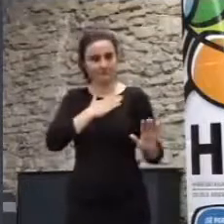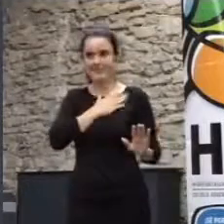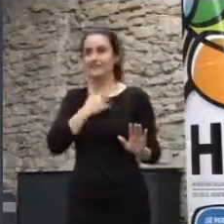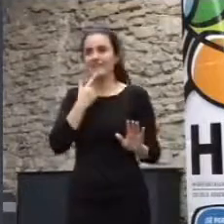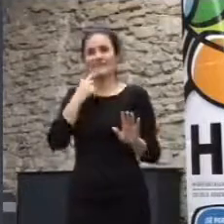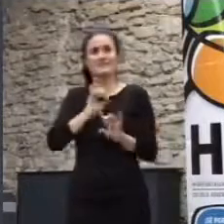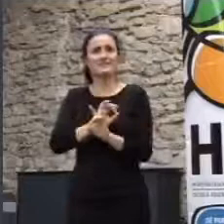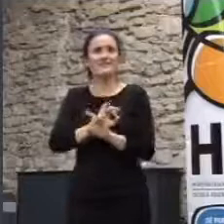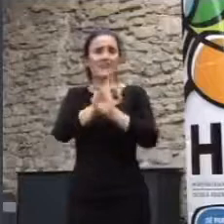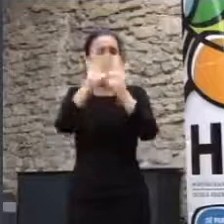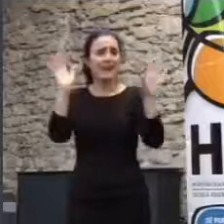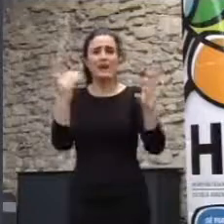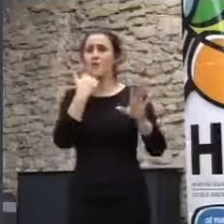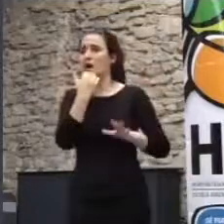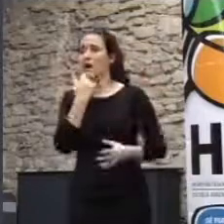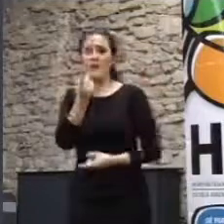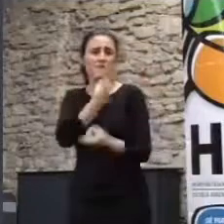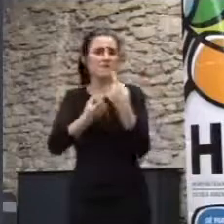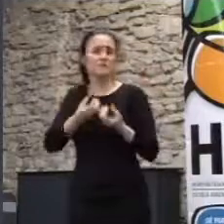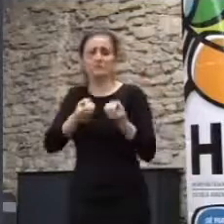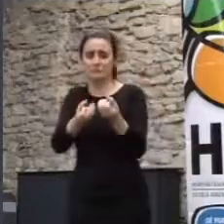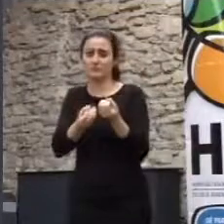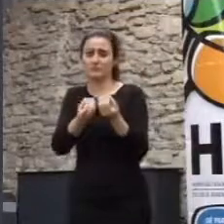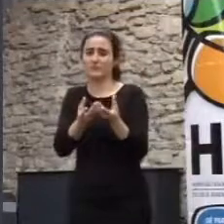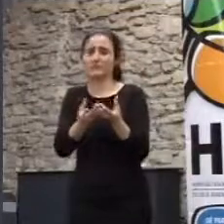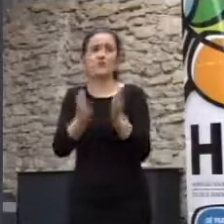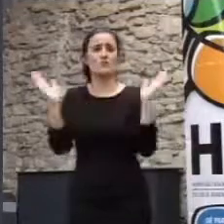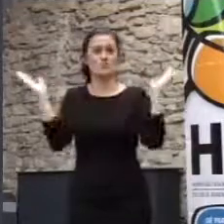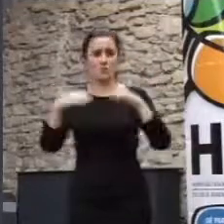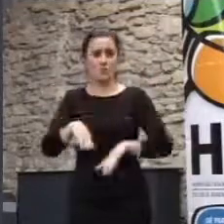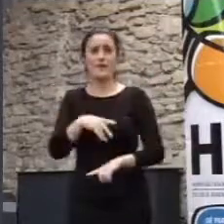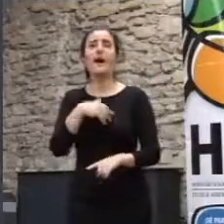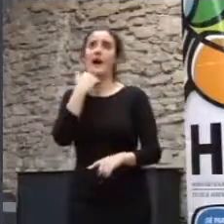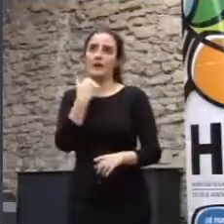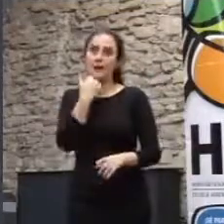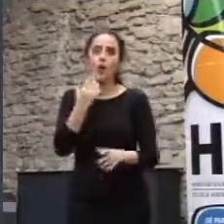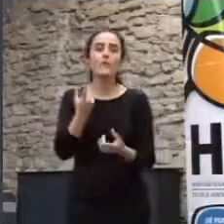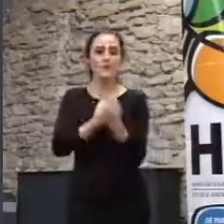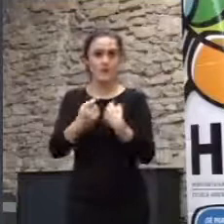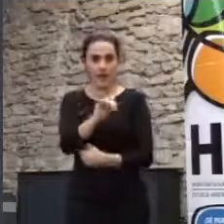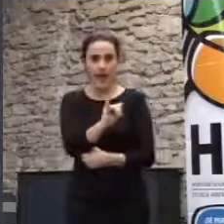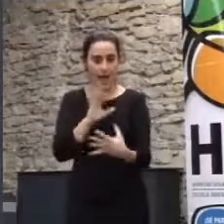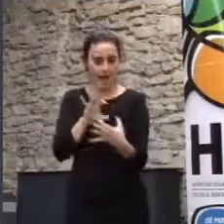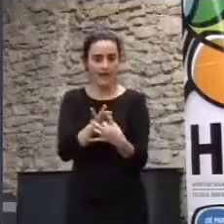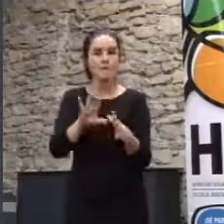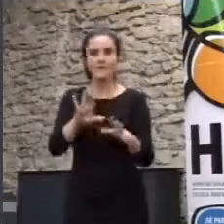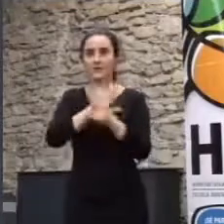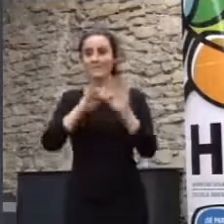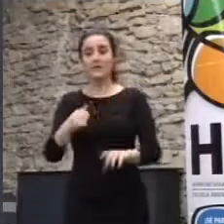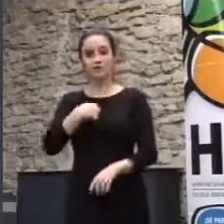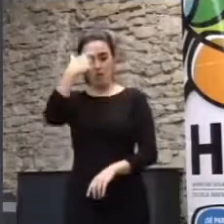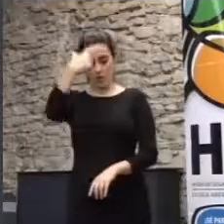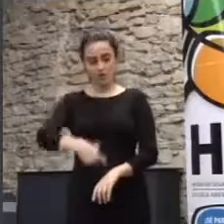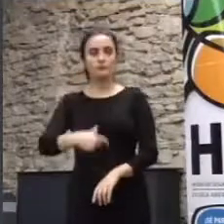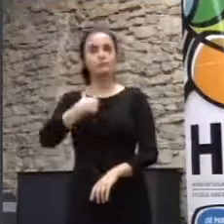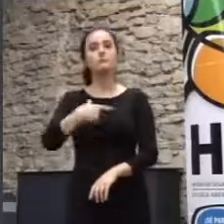claro que no es una crónica informativa. Va dentro de un informativo, pero siempre va... Es decir, yo soy la persona que